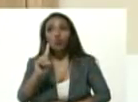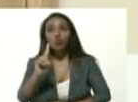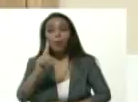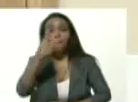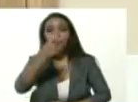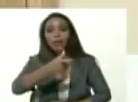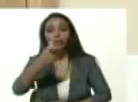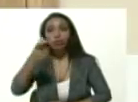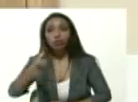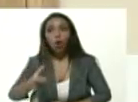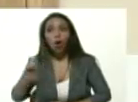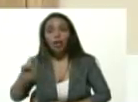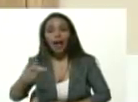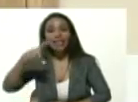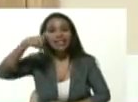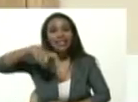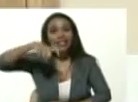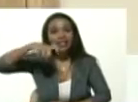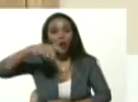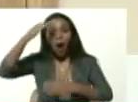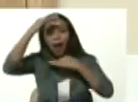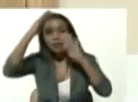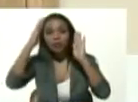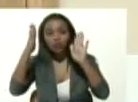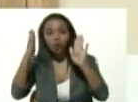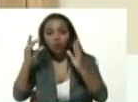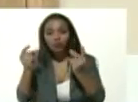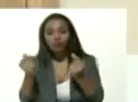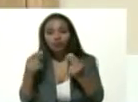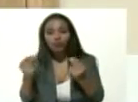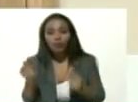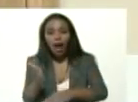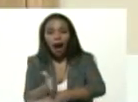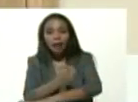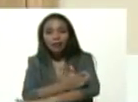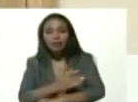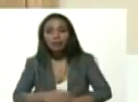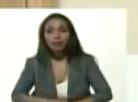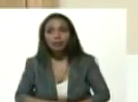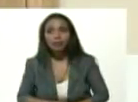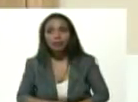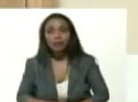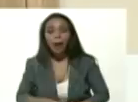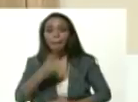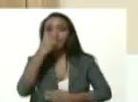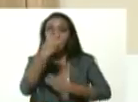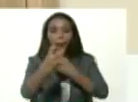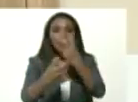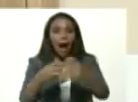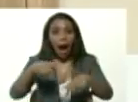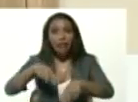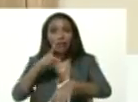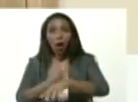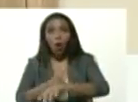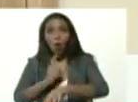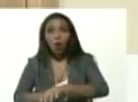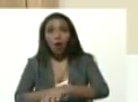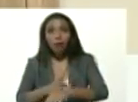casos necesarios de atender. Se han visitado a esta hora